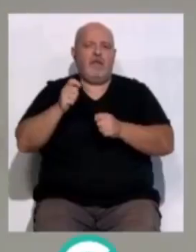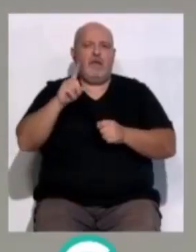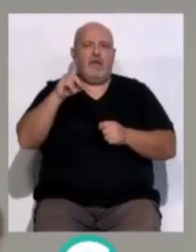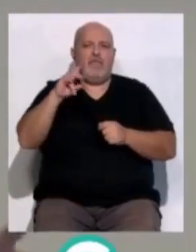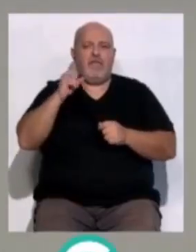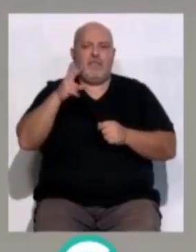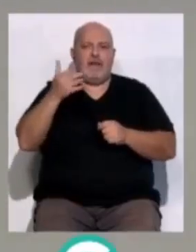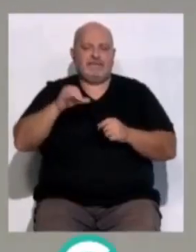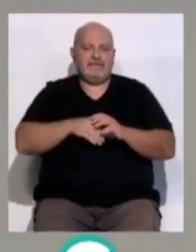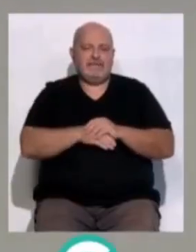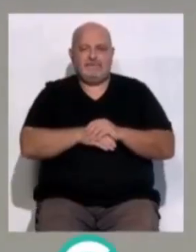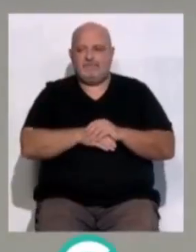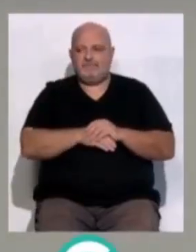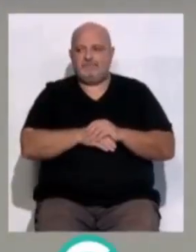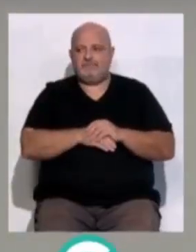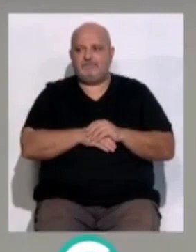Lidia Vares.